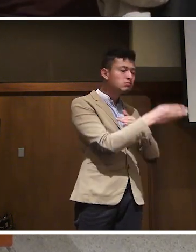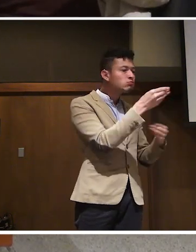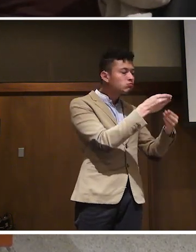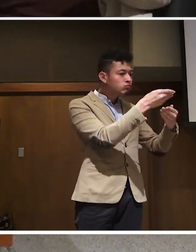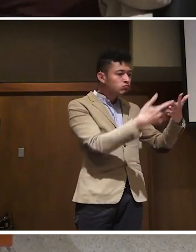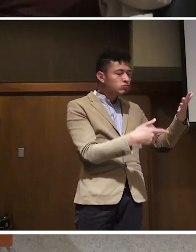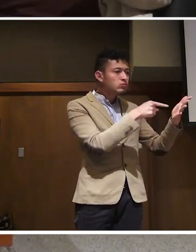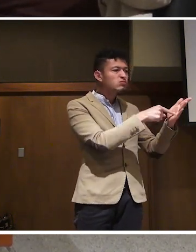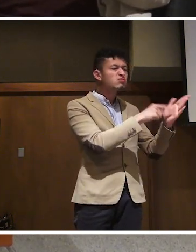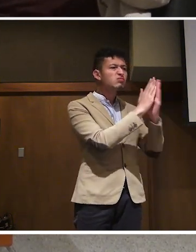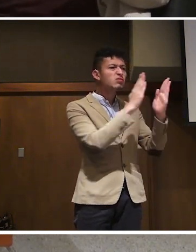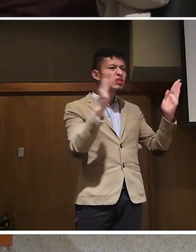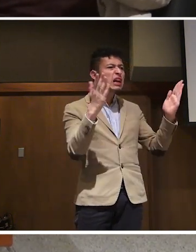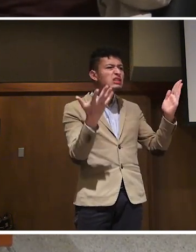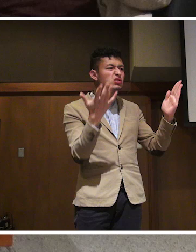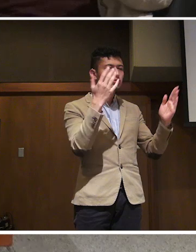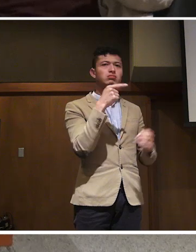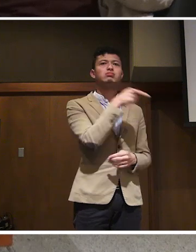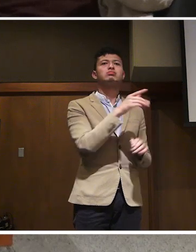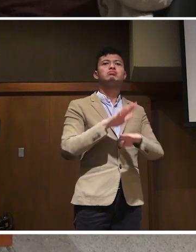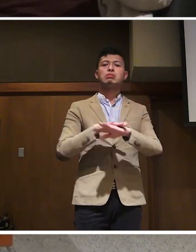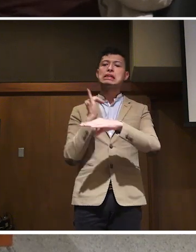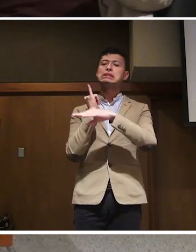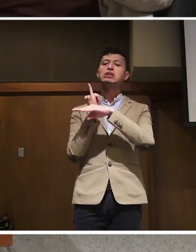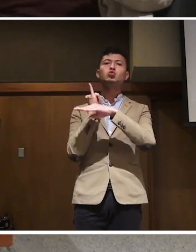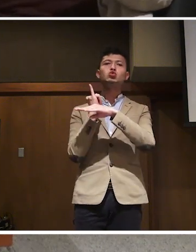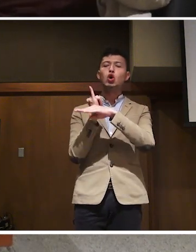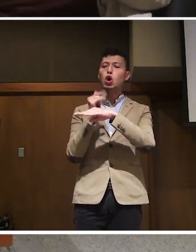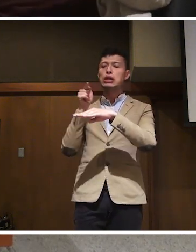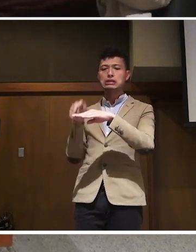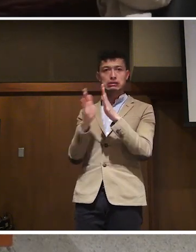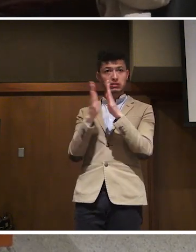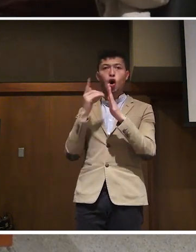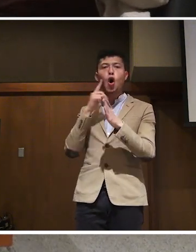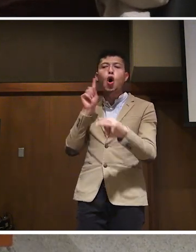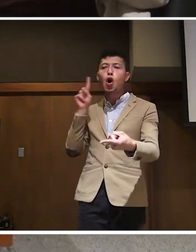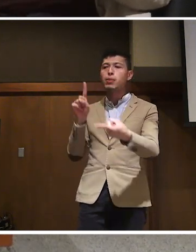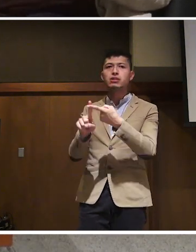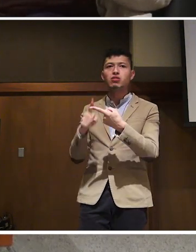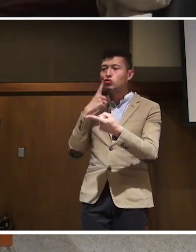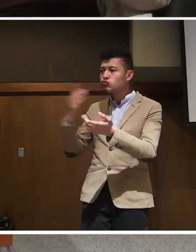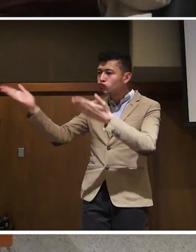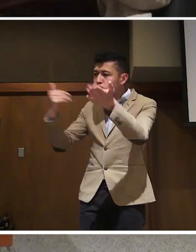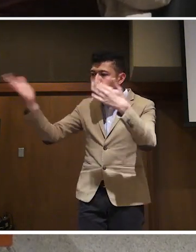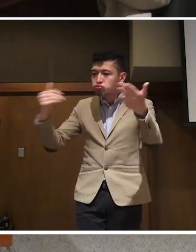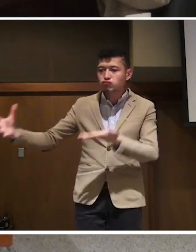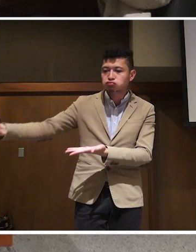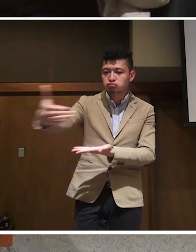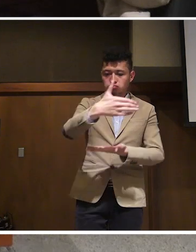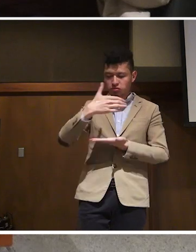una institución cuya finalidad consiste en la adquisición, conservación, estudio y exposición de libros